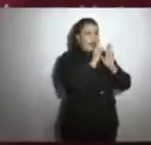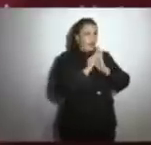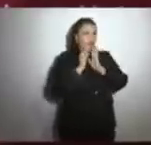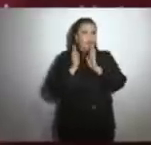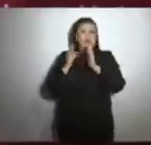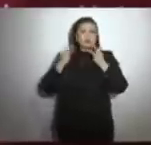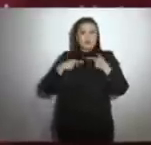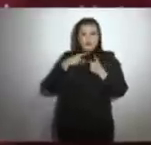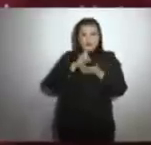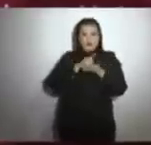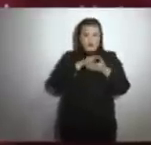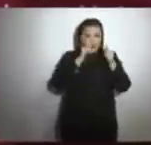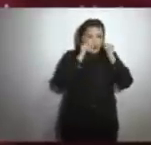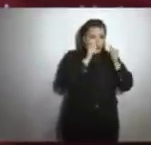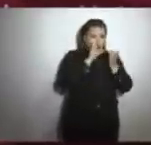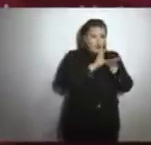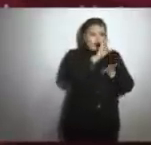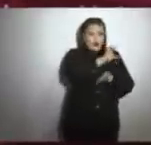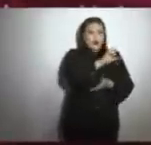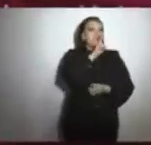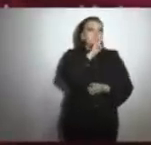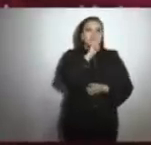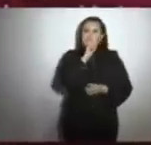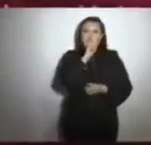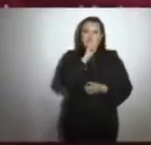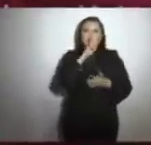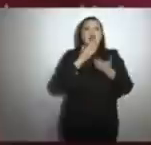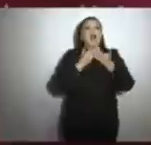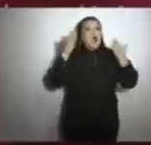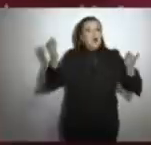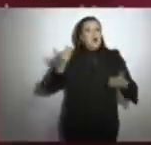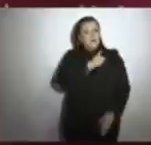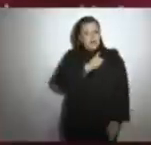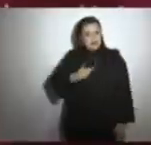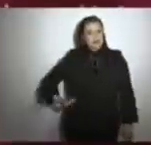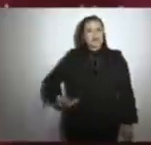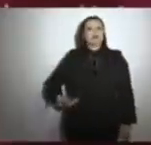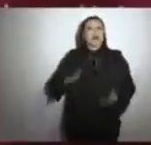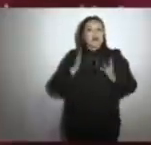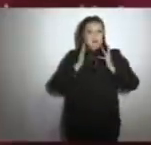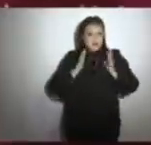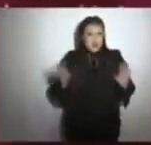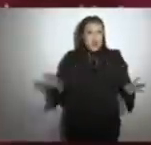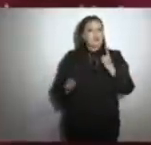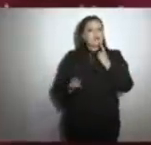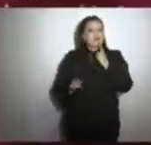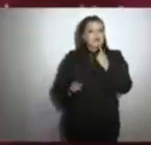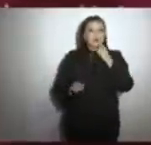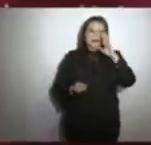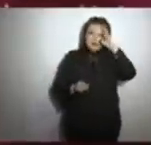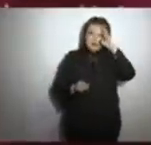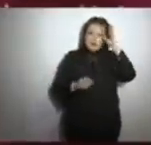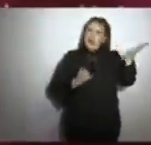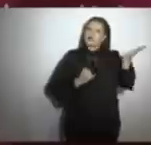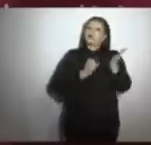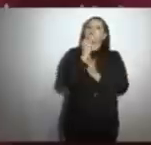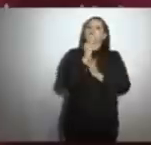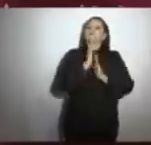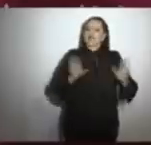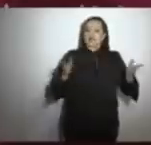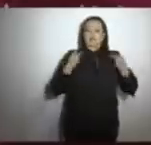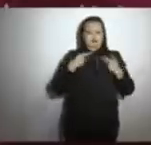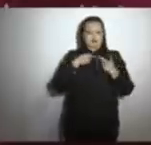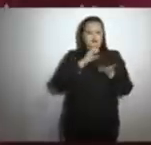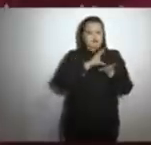con discapacidad. Hoy él tiene la oportunidad de ser el presidente de México y una vez